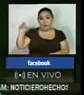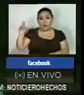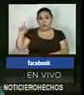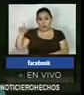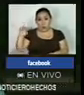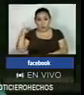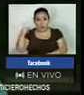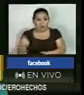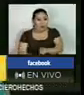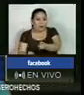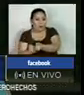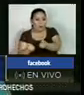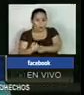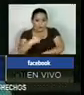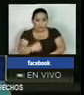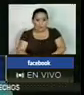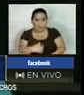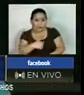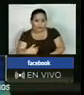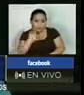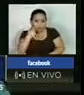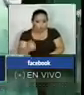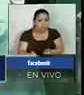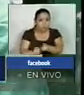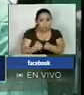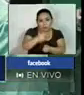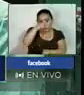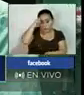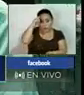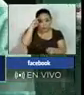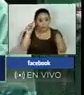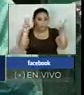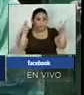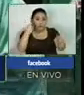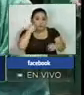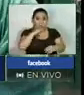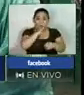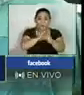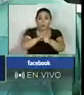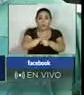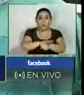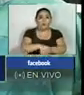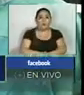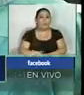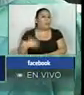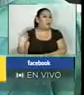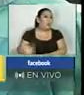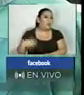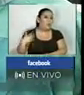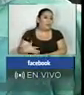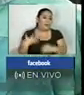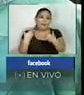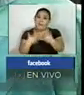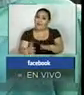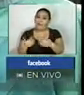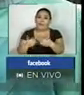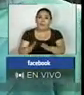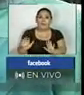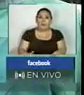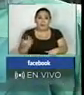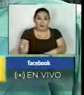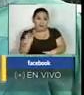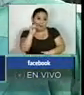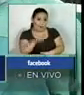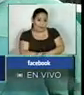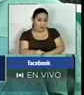socorrista. También está batallando con su trabajo en medio de la pandemia. Va a ser una gran diferencia porque vamos a estar